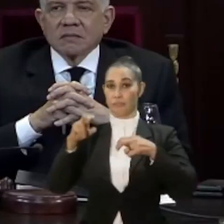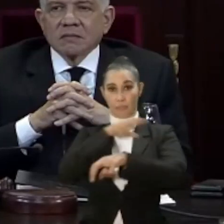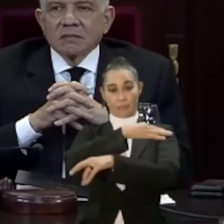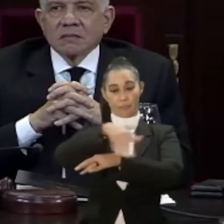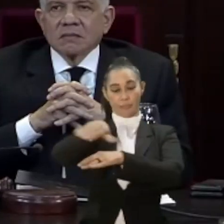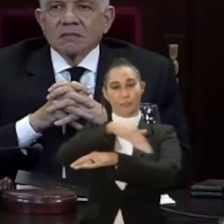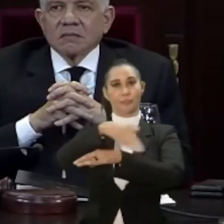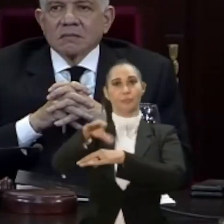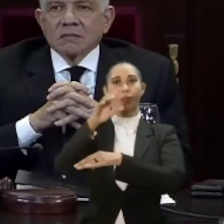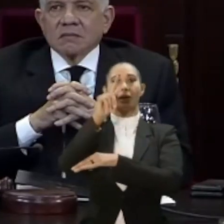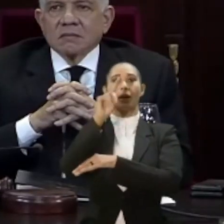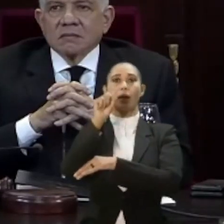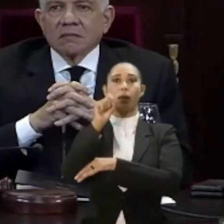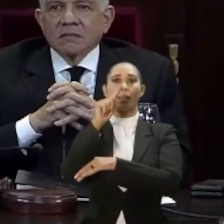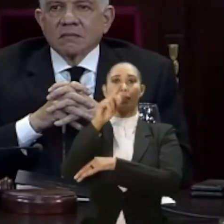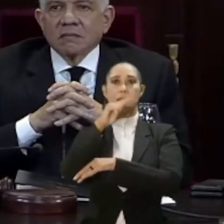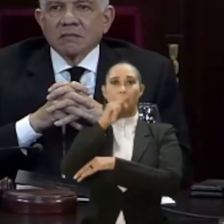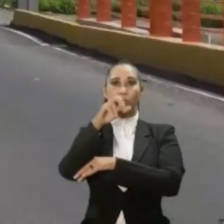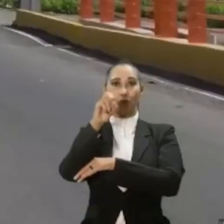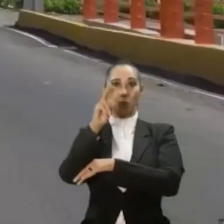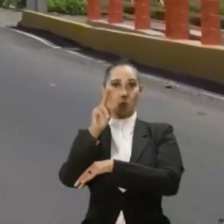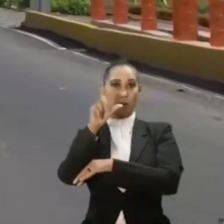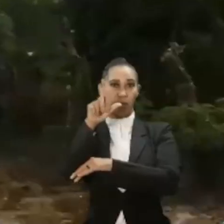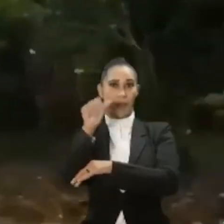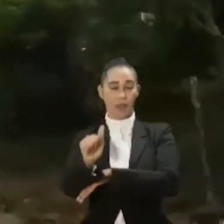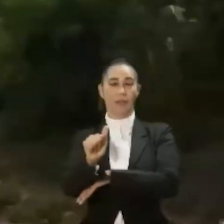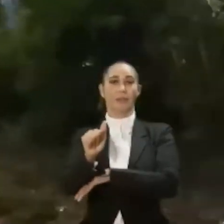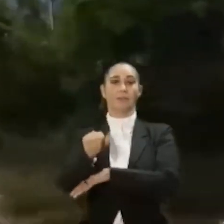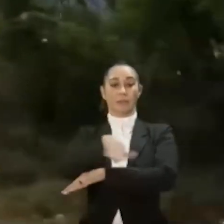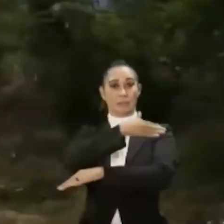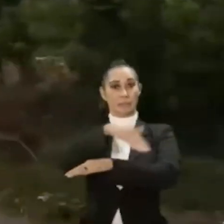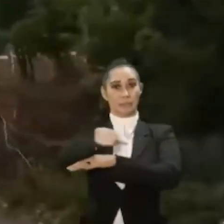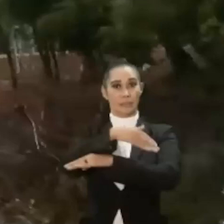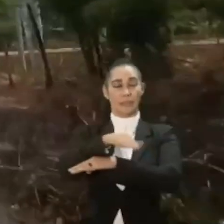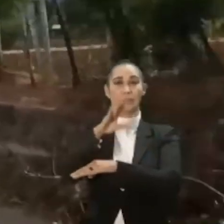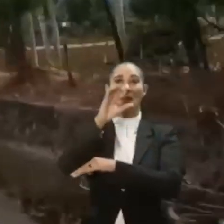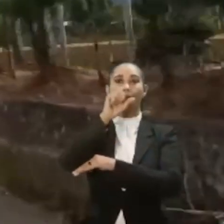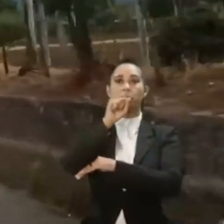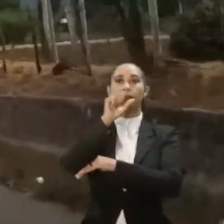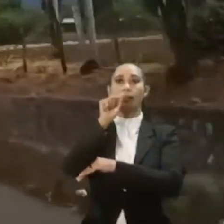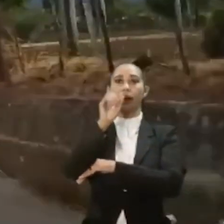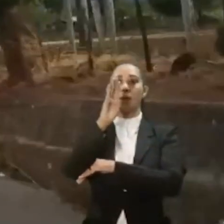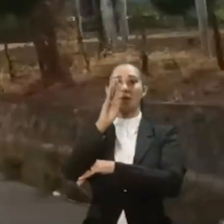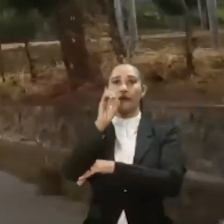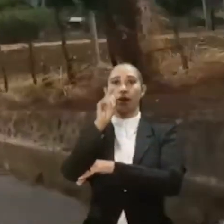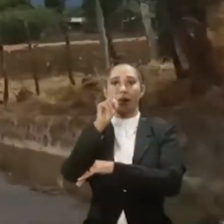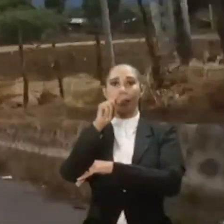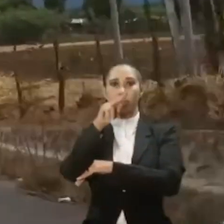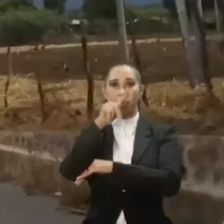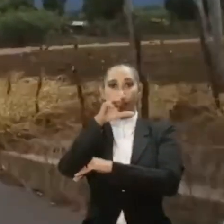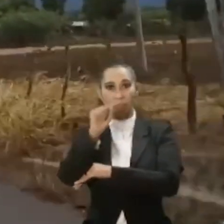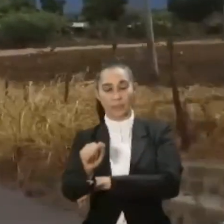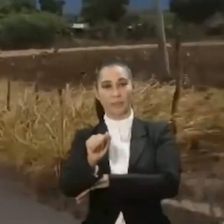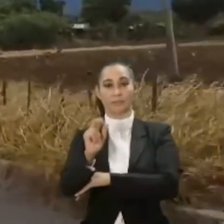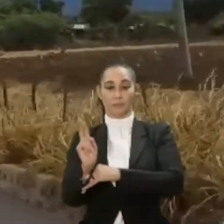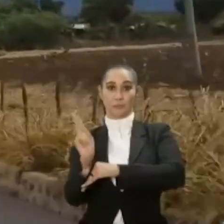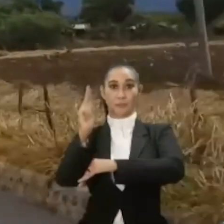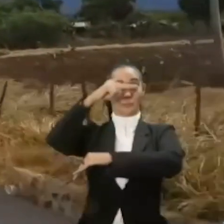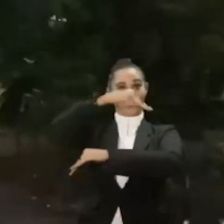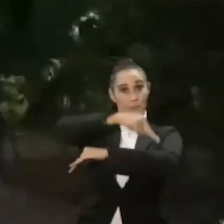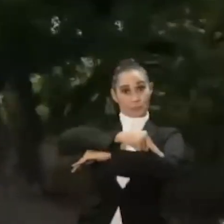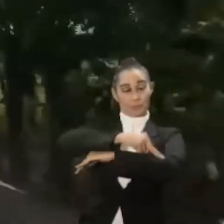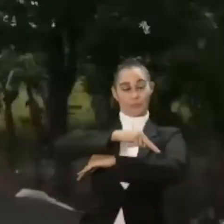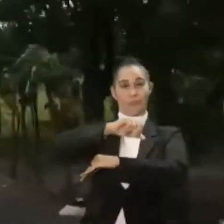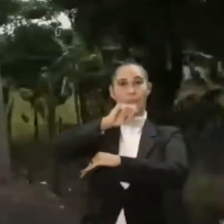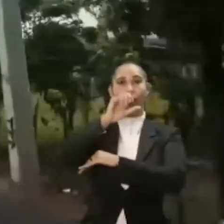Cruce Duarte-Castañuela, la construcción de la carretera Cruce El Jamo-Sabaneta, la reparación del puente metálico sobre el río Iguamo